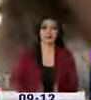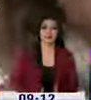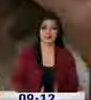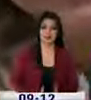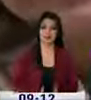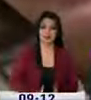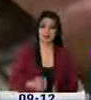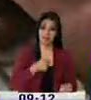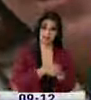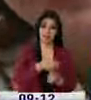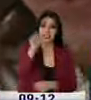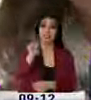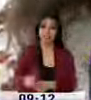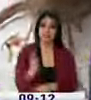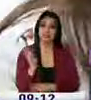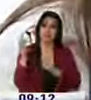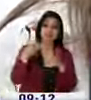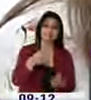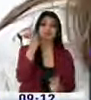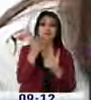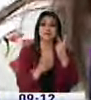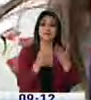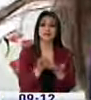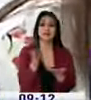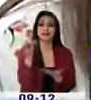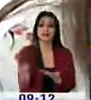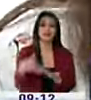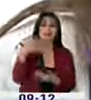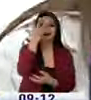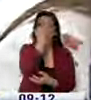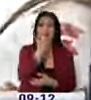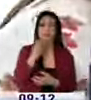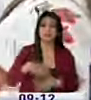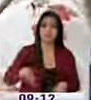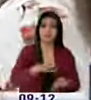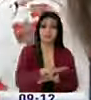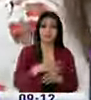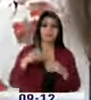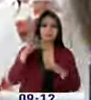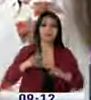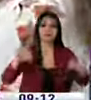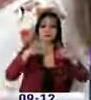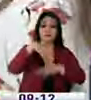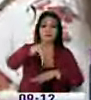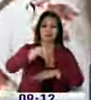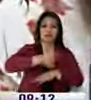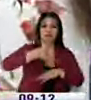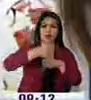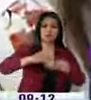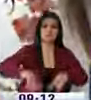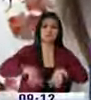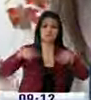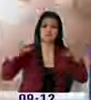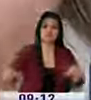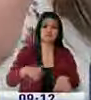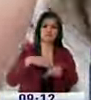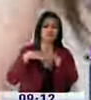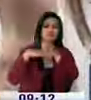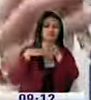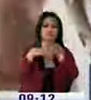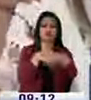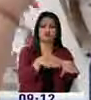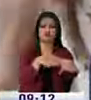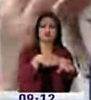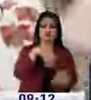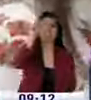venir a esta tierra linda, este querido cantón, uno de los más importantes de la provincia del Guayas, en donde mayoritariamente hay un respaldo